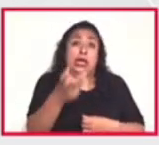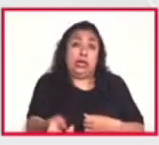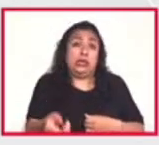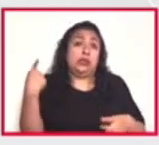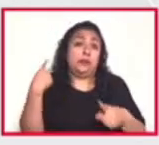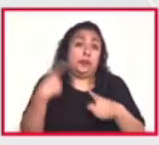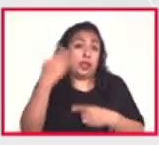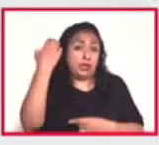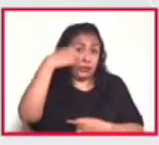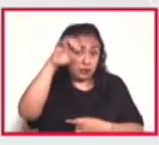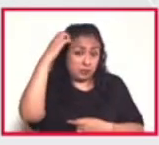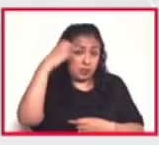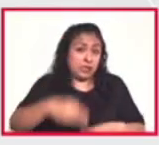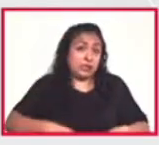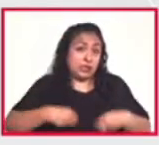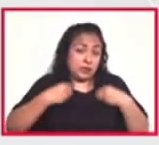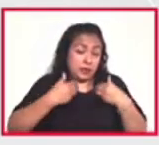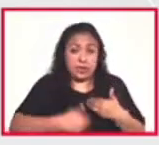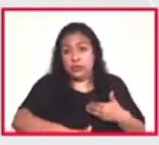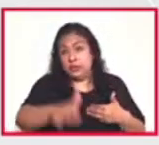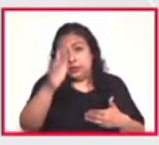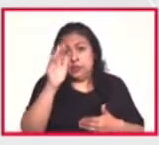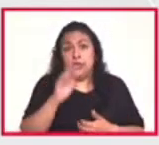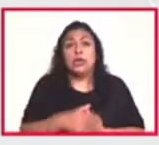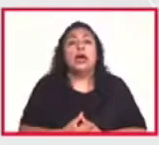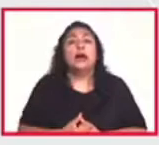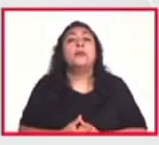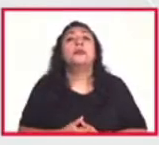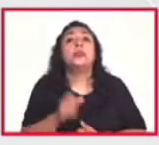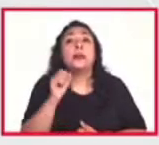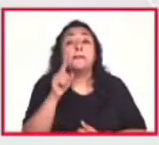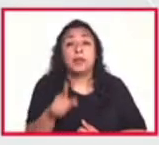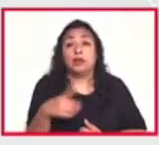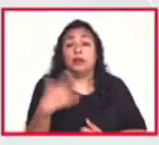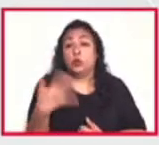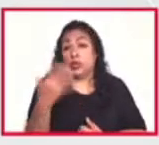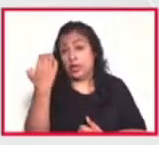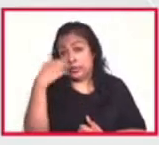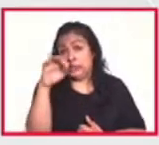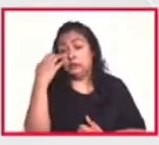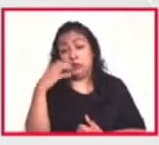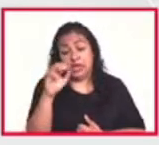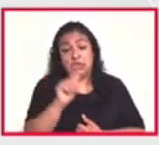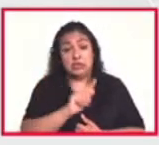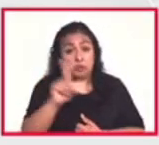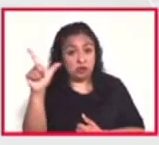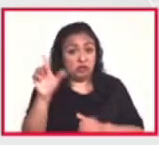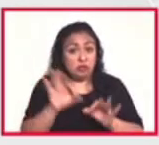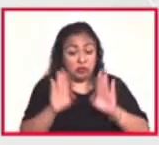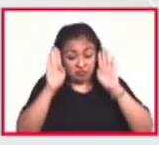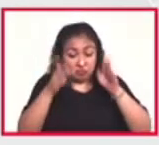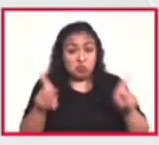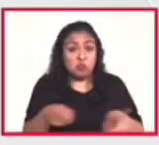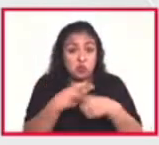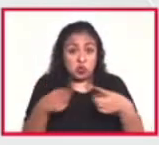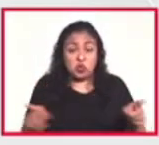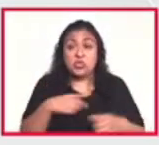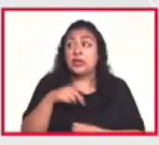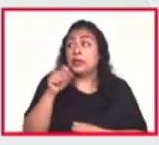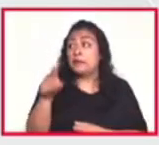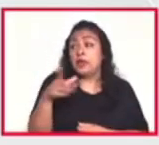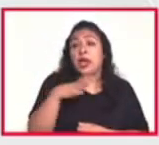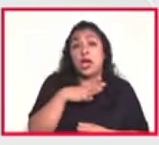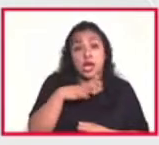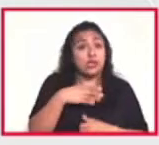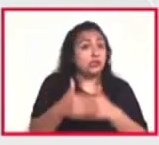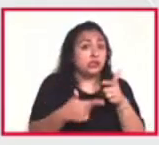vida, y que le deseamos una larga vida también a Omara Portuondo, sino también una carrera fundamental consagrada a la música. Bueno, y además una carrera que sigue.